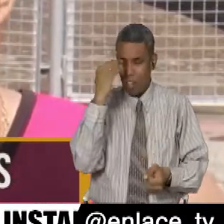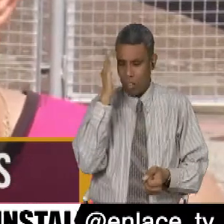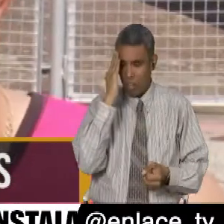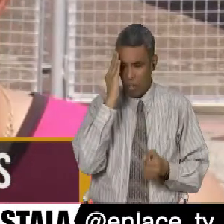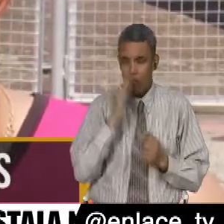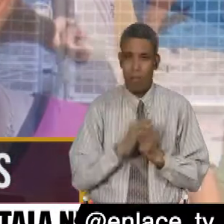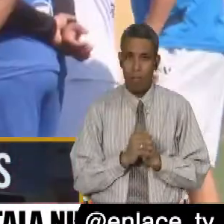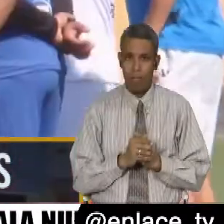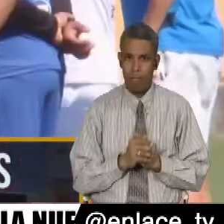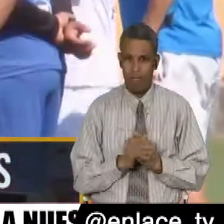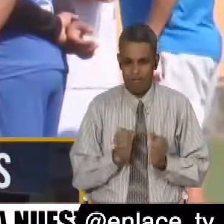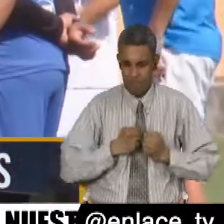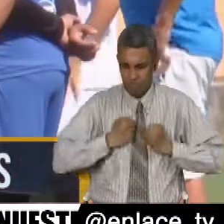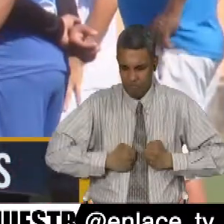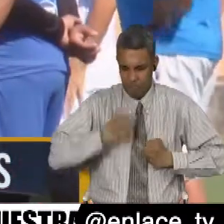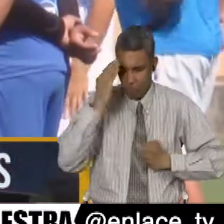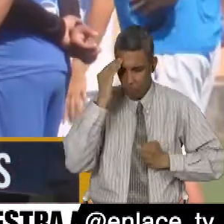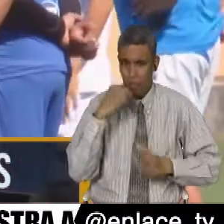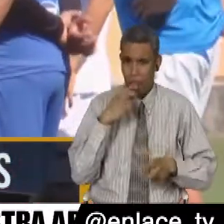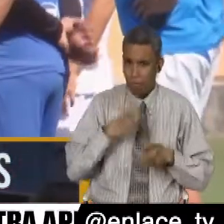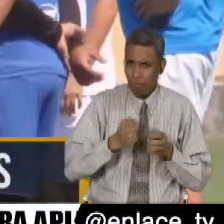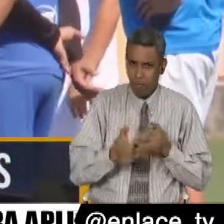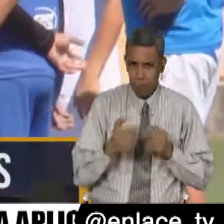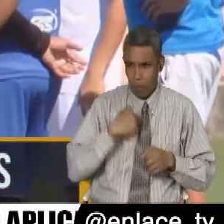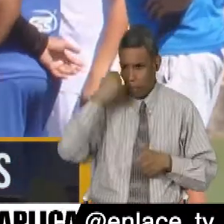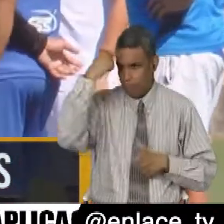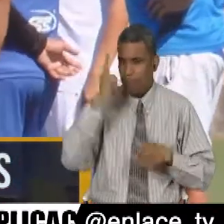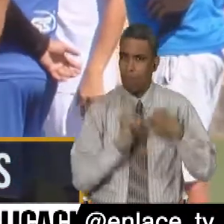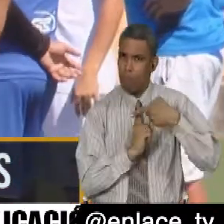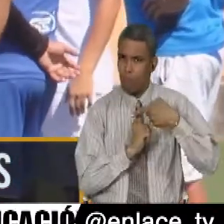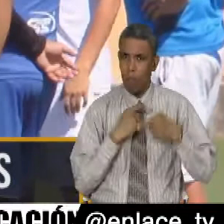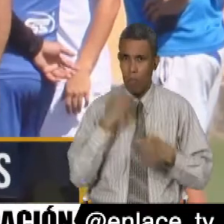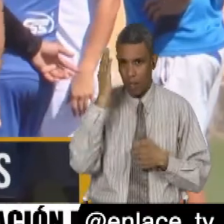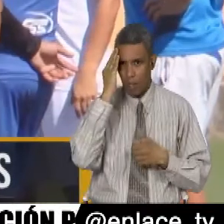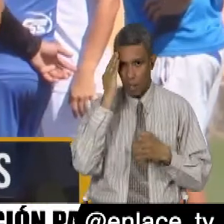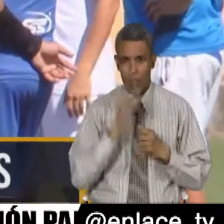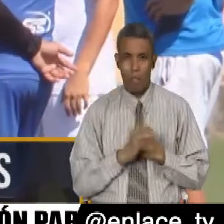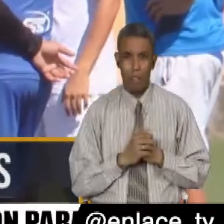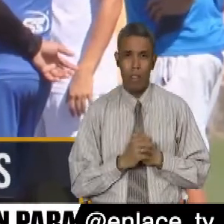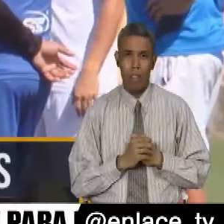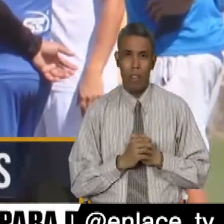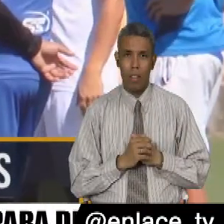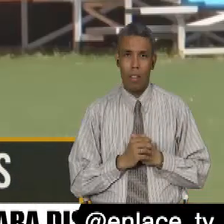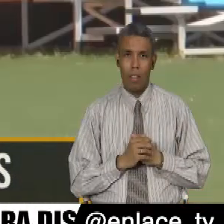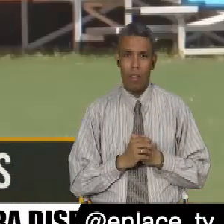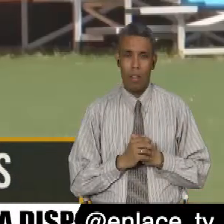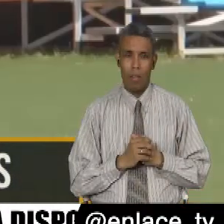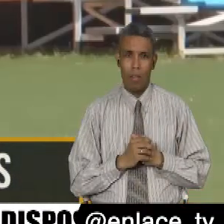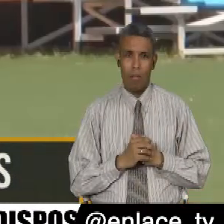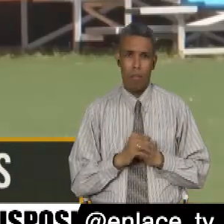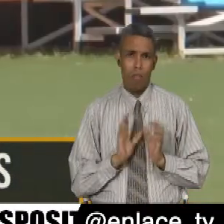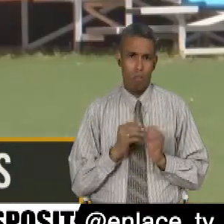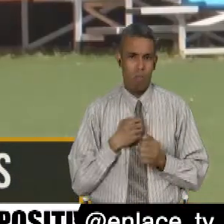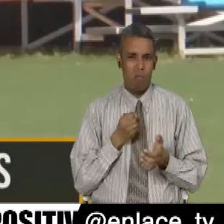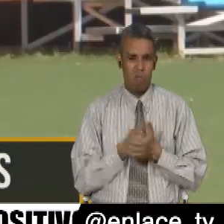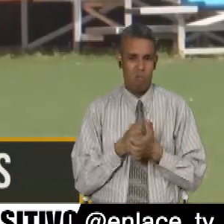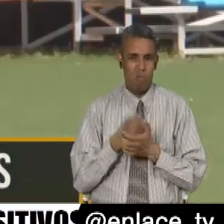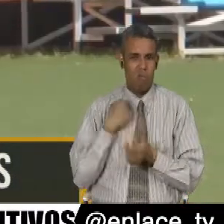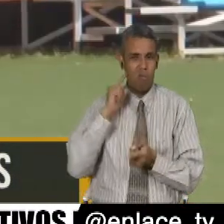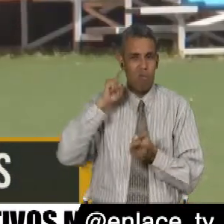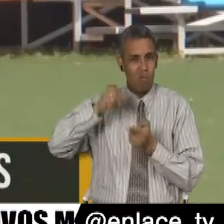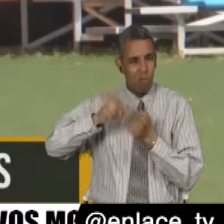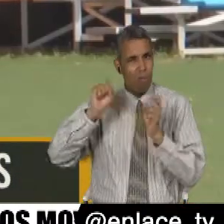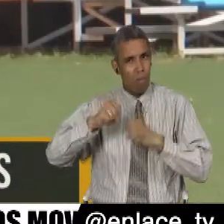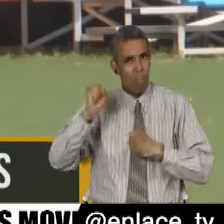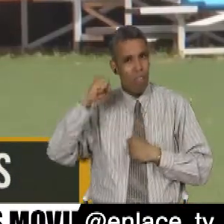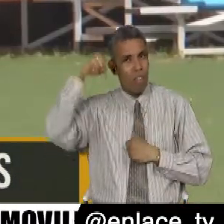lo mismo lo estamos empezando de esta manera estamos con una mentalidad positiva sabiendo que tenemos las condiciones para para afrontar ese partido y ganarlo para